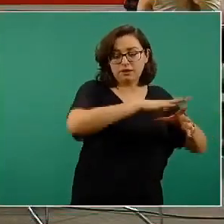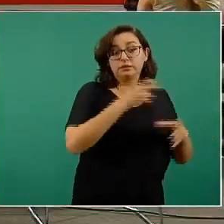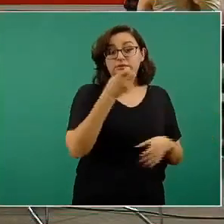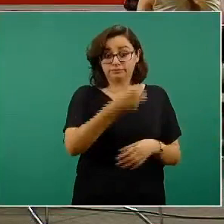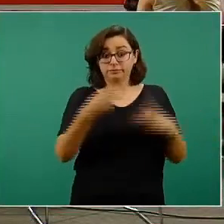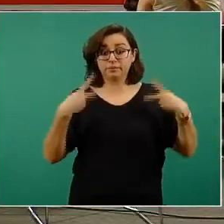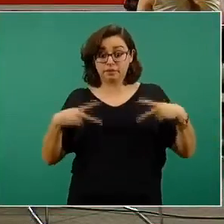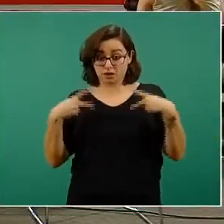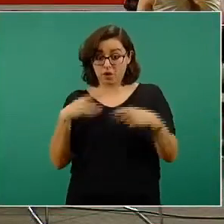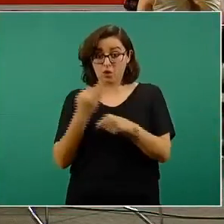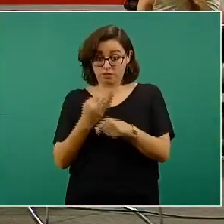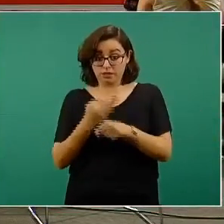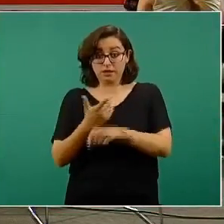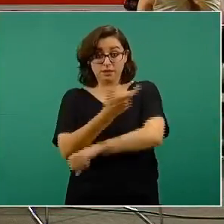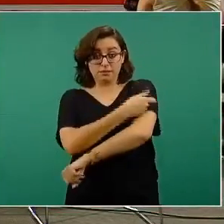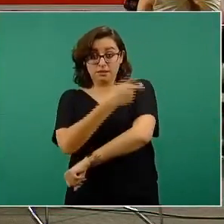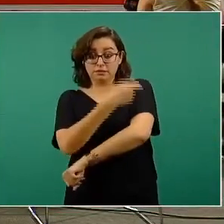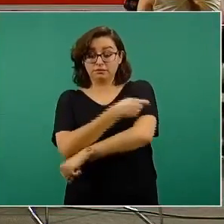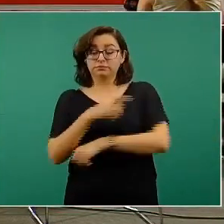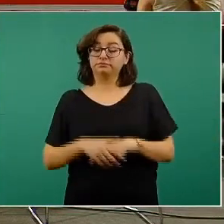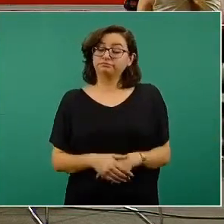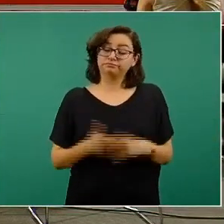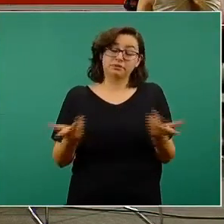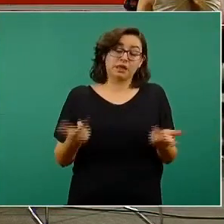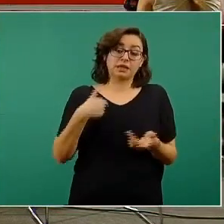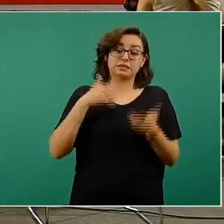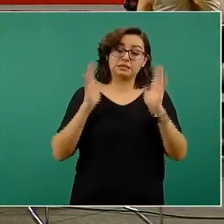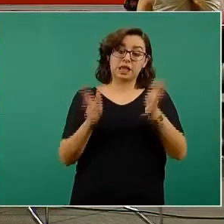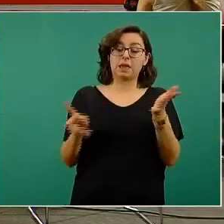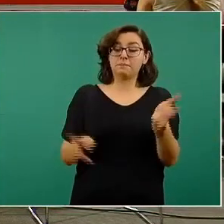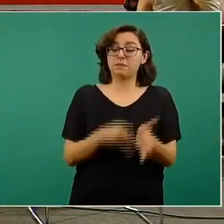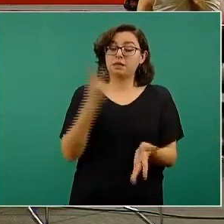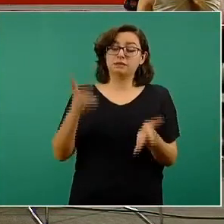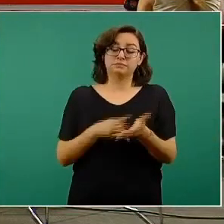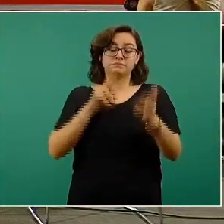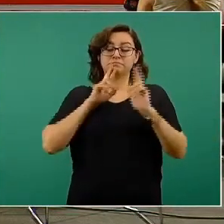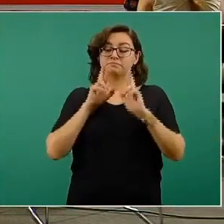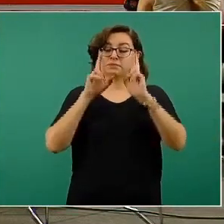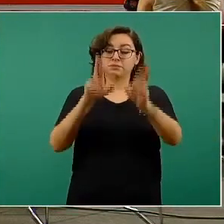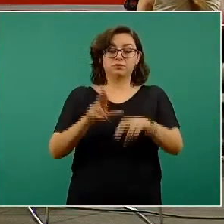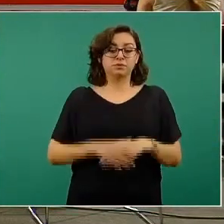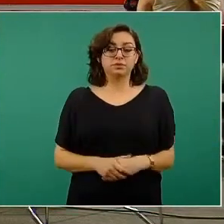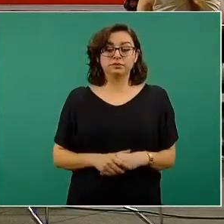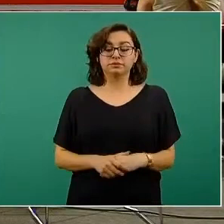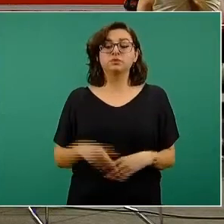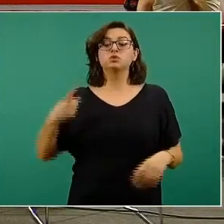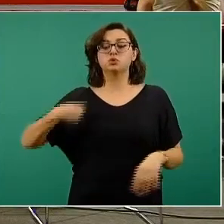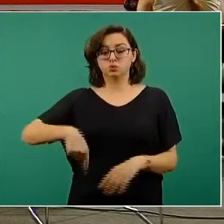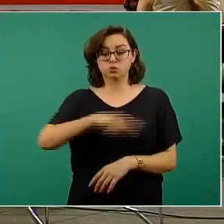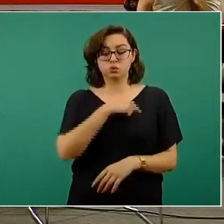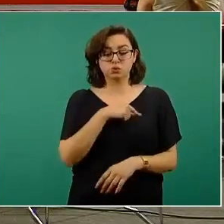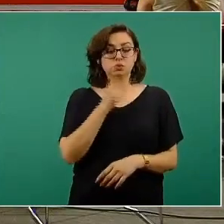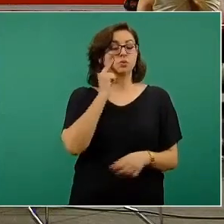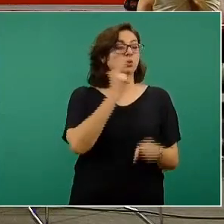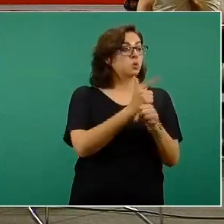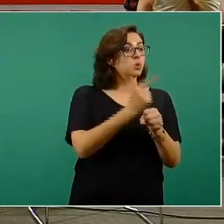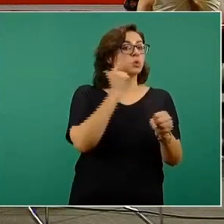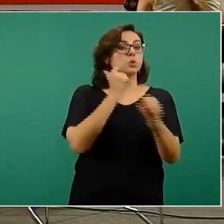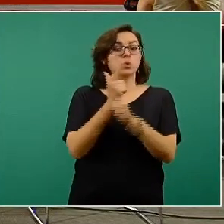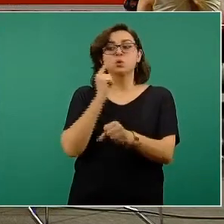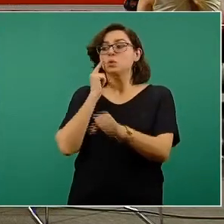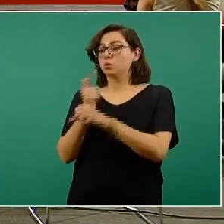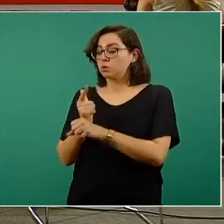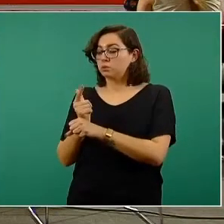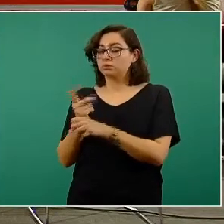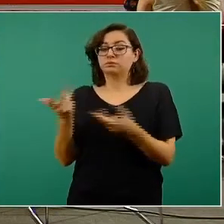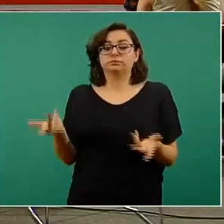ser vacunado en este momento? Y la respuesta es la misma, lo hemos dicho consistentemente, identificamos con una